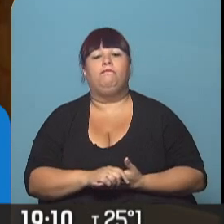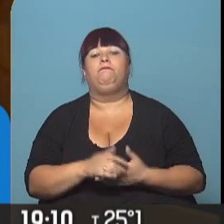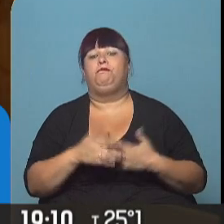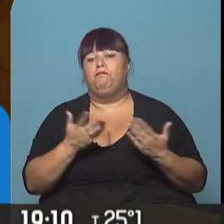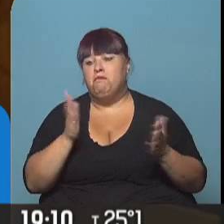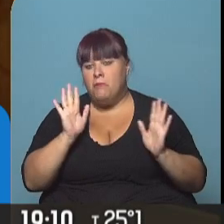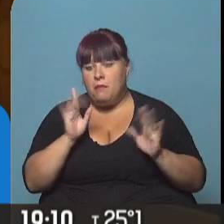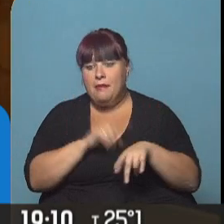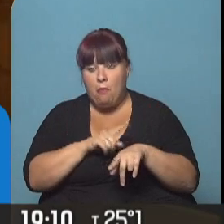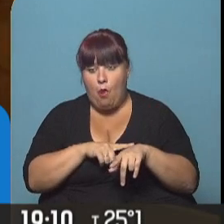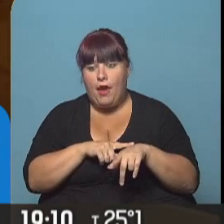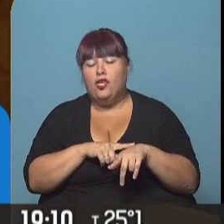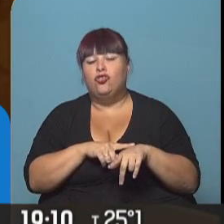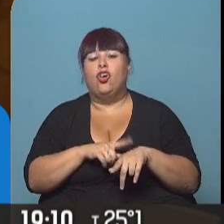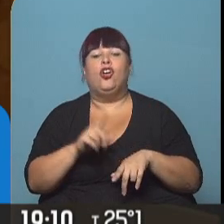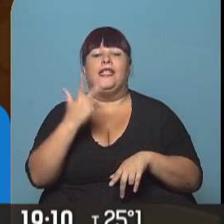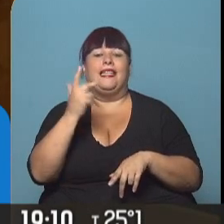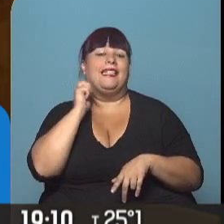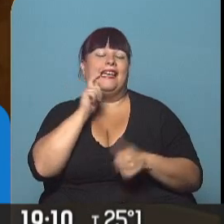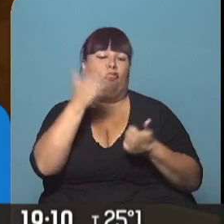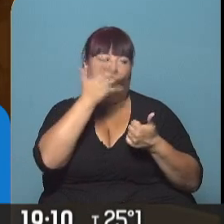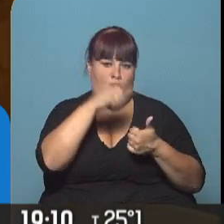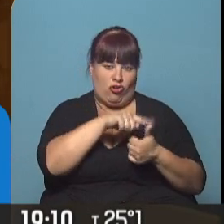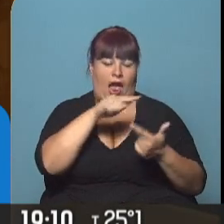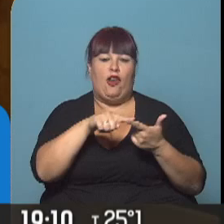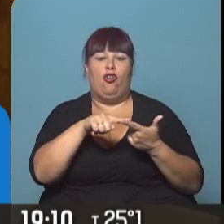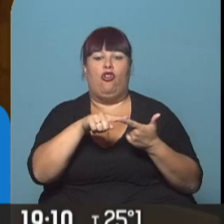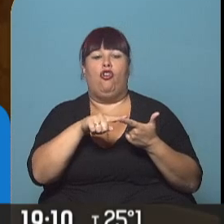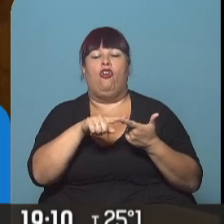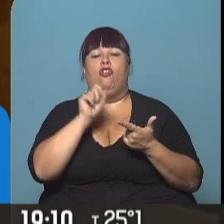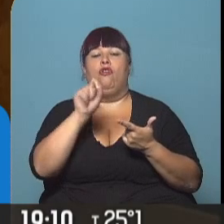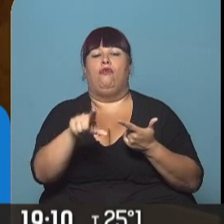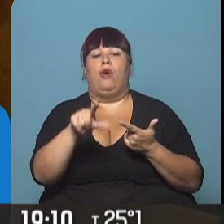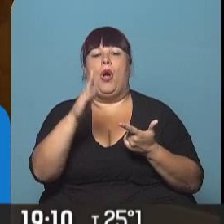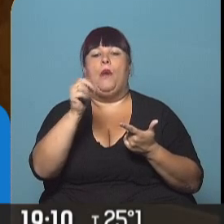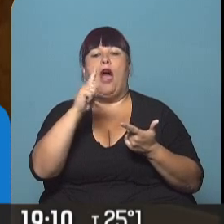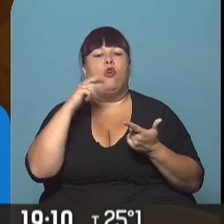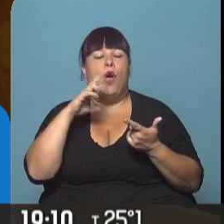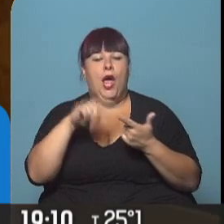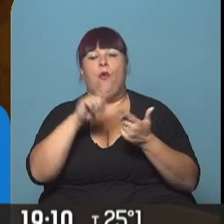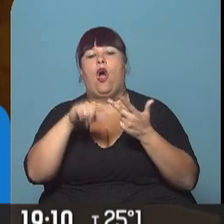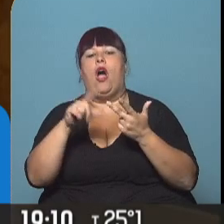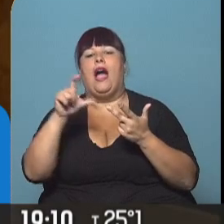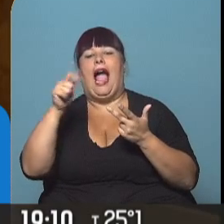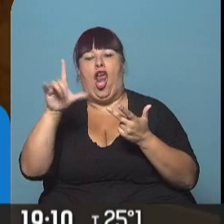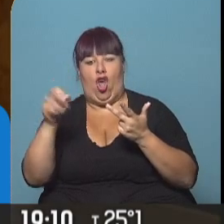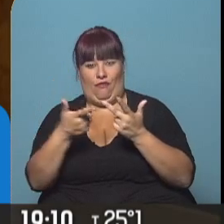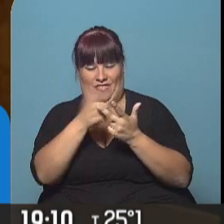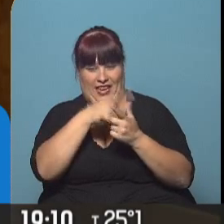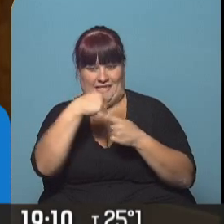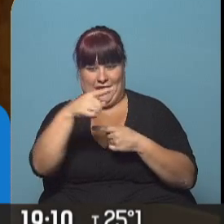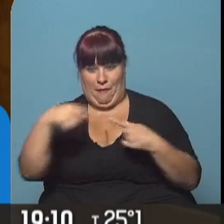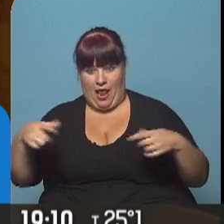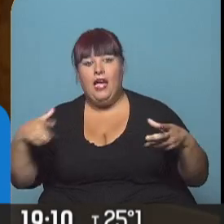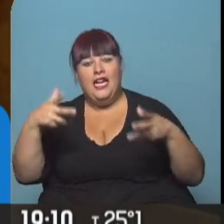hasta ese momento eran, recordemos, tres CGT, la de Moyano, la de Luis Barrionuevo y la de Antonio Caló. Las tres iban a